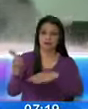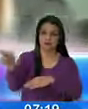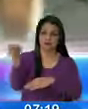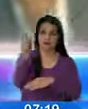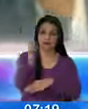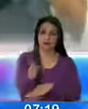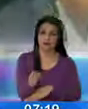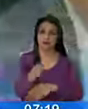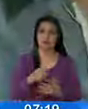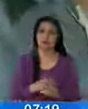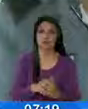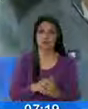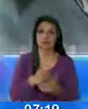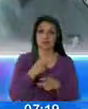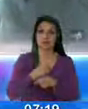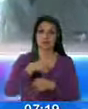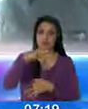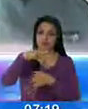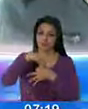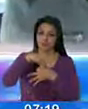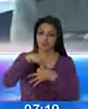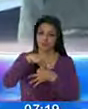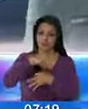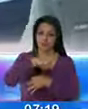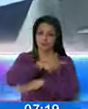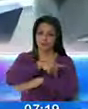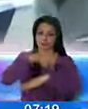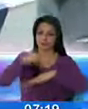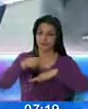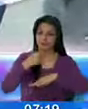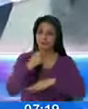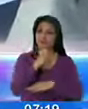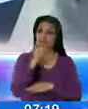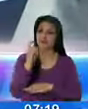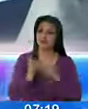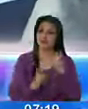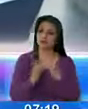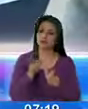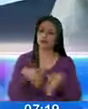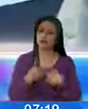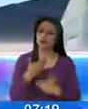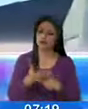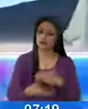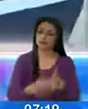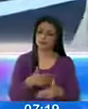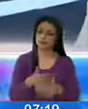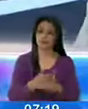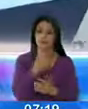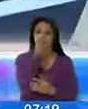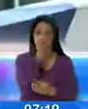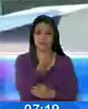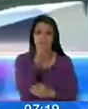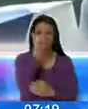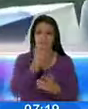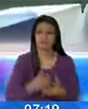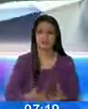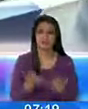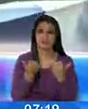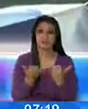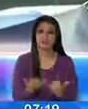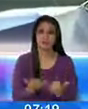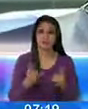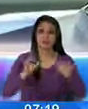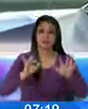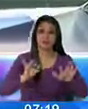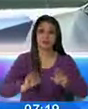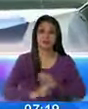delegación provincial para que nos amplíe los detalles. Son 100 personas. ¿Cómo se va a desarrollar este proceso? Buenos días, sí, efectivamente el día de hoy a partir de las 7